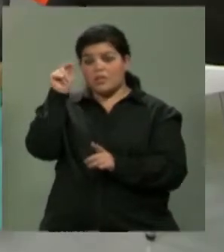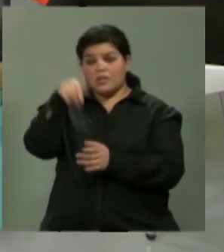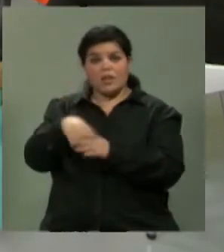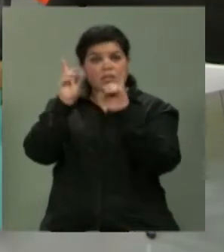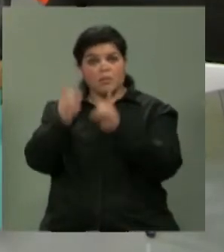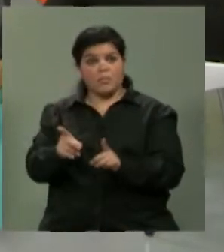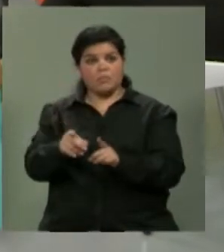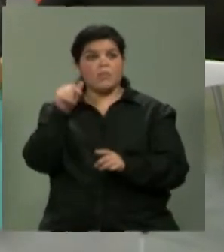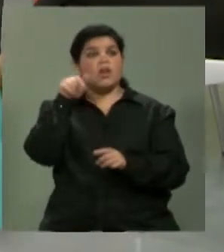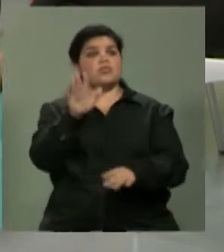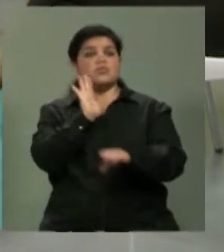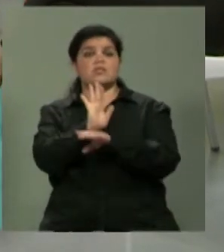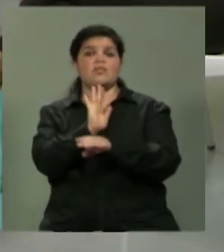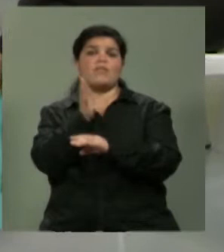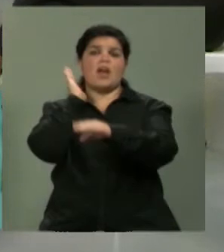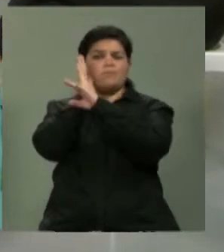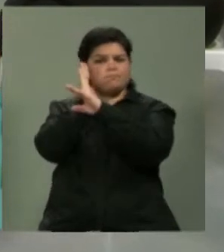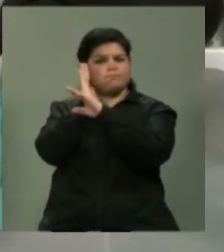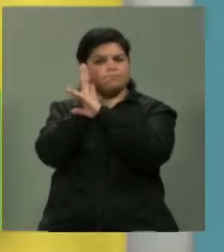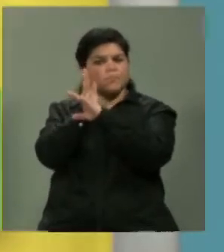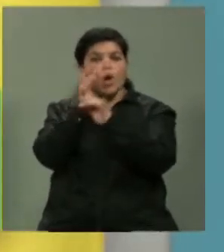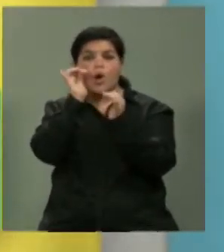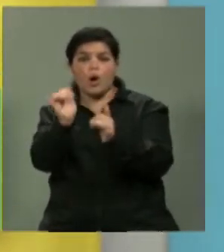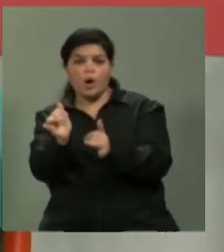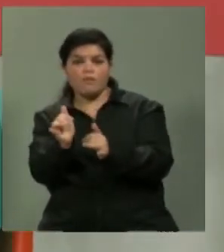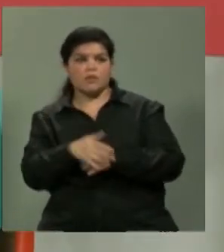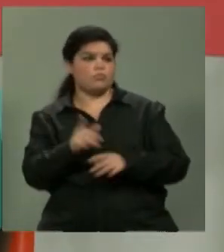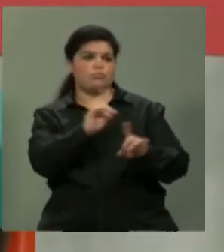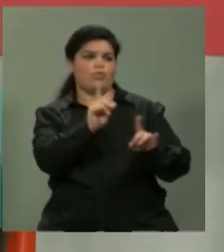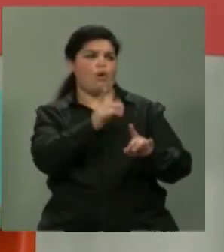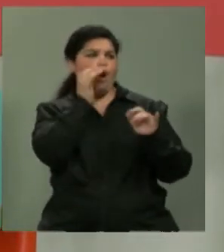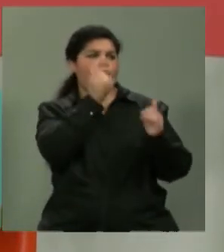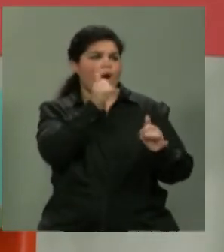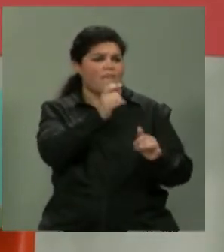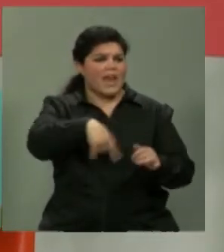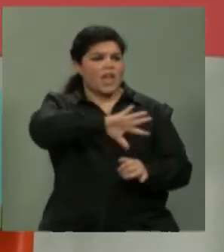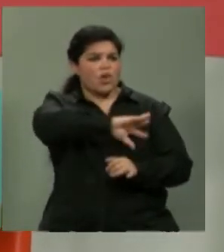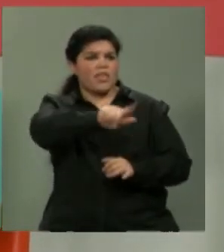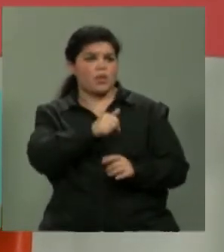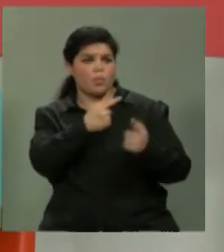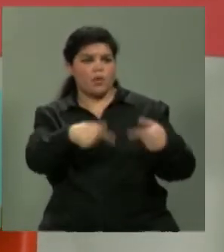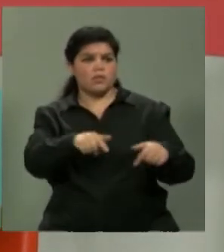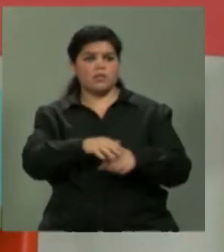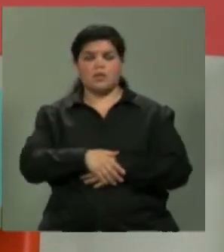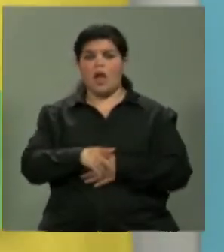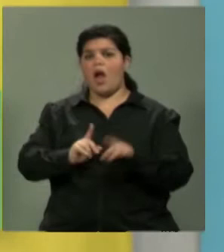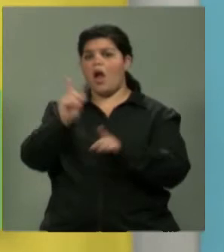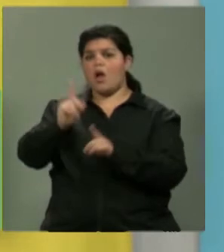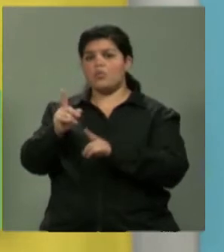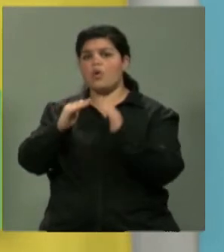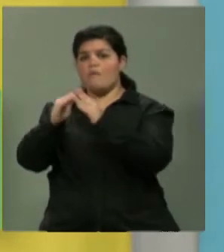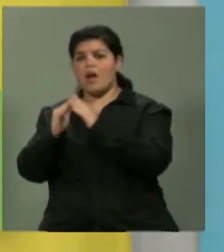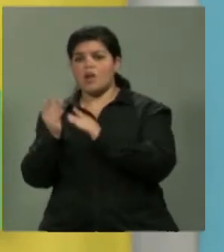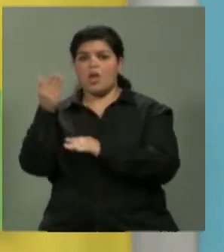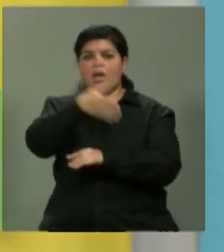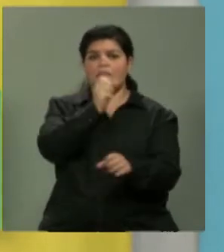la persecución de los jóvenes, como decía ella. No, de los jóvenes delincuentes. No, ¿qué jóvenes delincuentes? Hay pibes que no pueden ir de sus barrios a estudiar o a trabajar porque